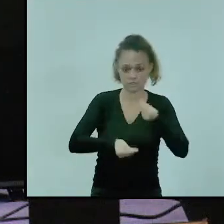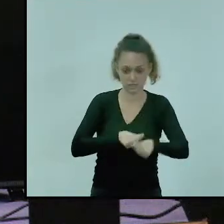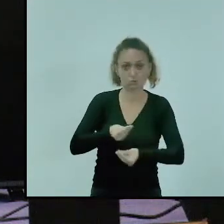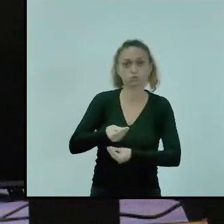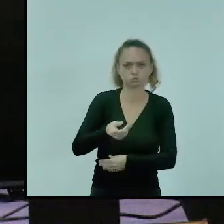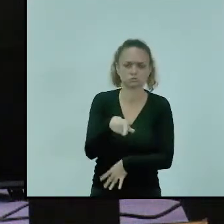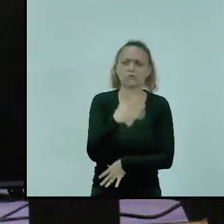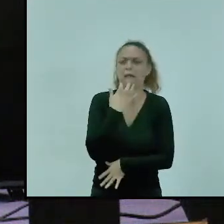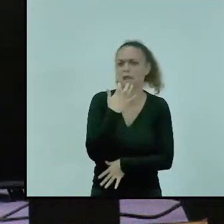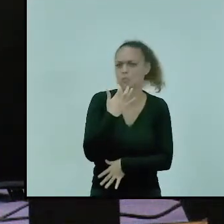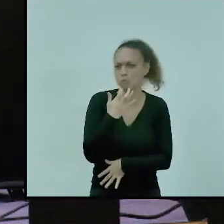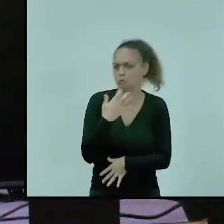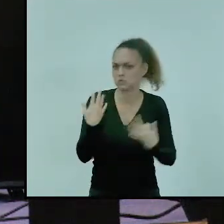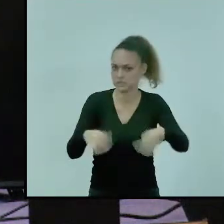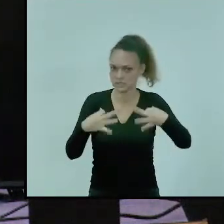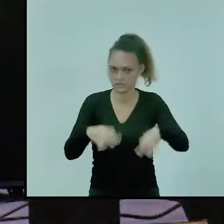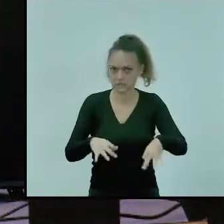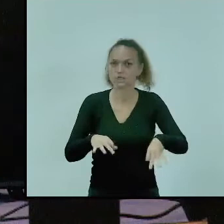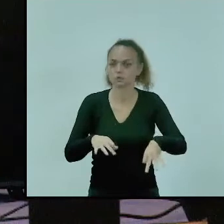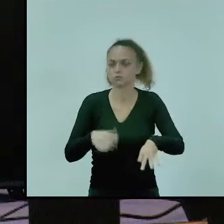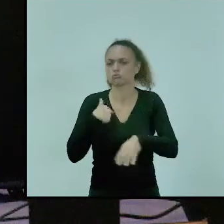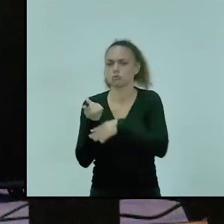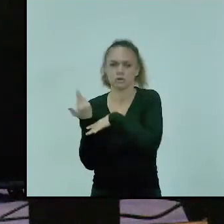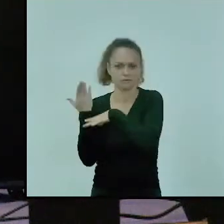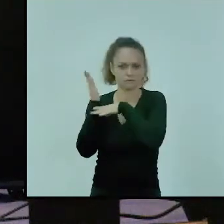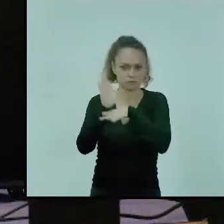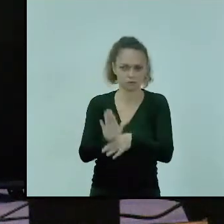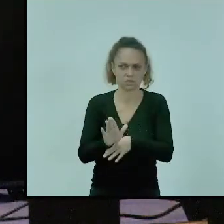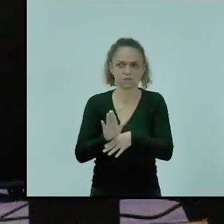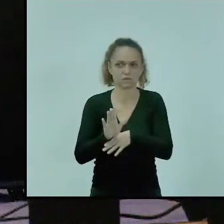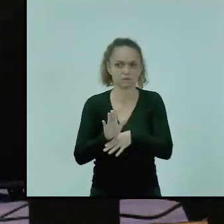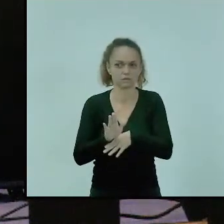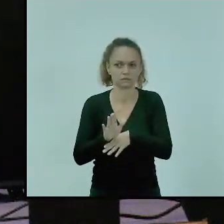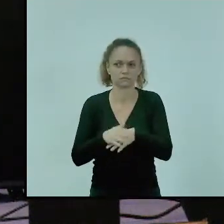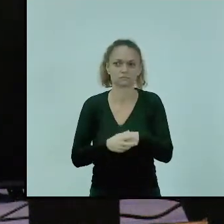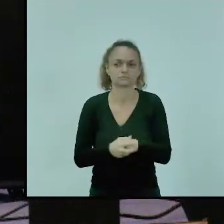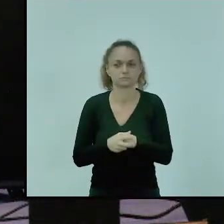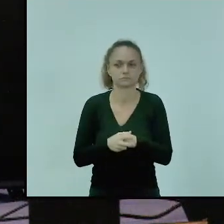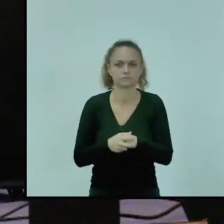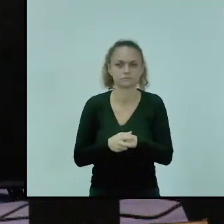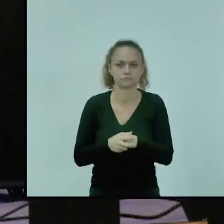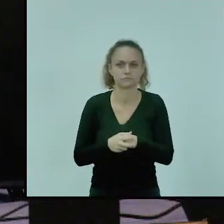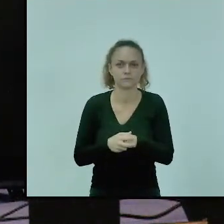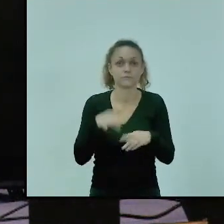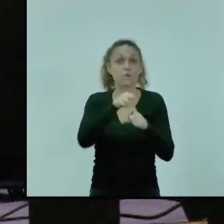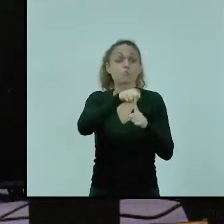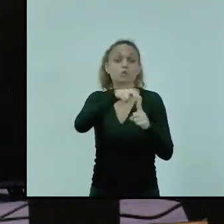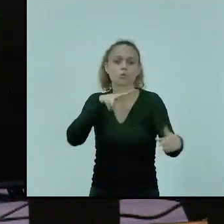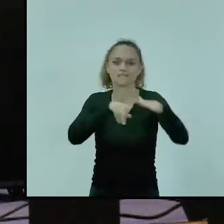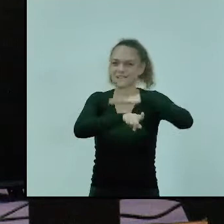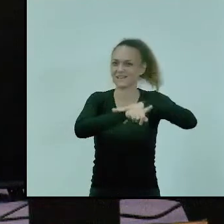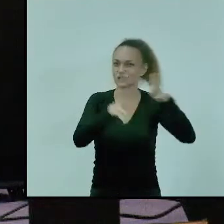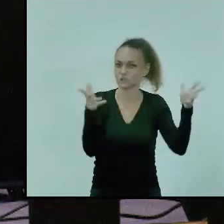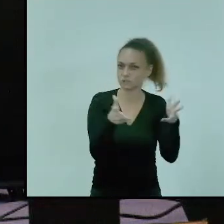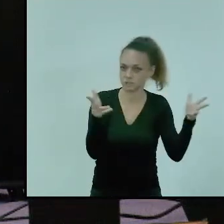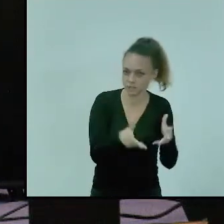ejemplo sencillo, una vez que les muestre lo que es la escala. Desde el punto de vista de la gestión de emergencias, el papel